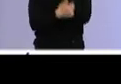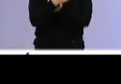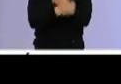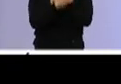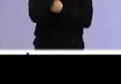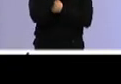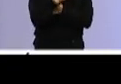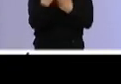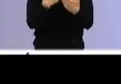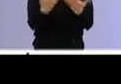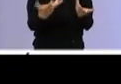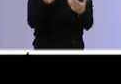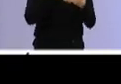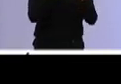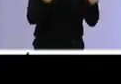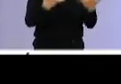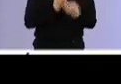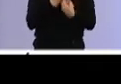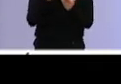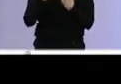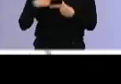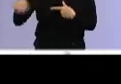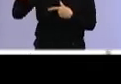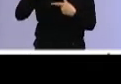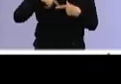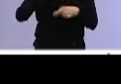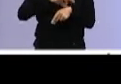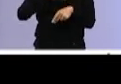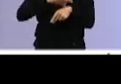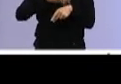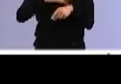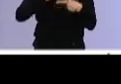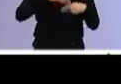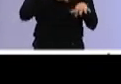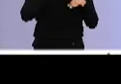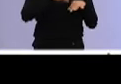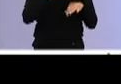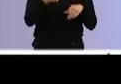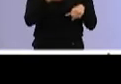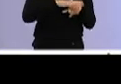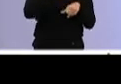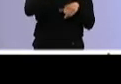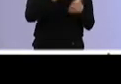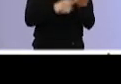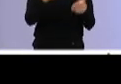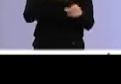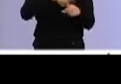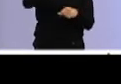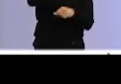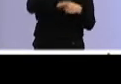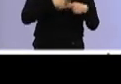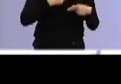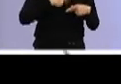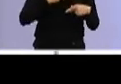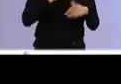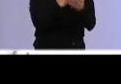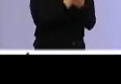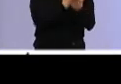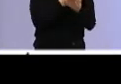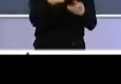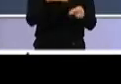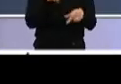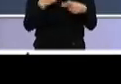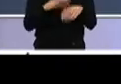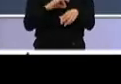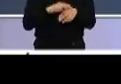de cuento y poesía para personal médico y administrativo, porque pues los pacientes se recuperan y se van, ¿no? Pero el personal